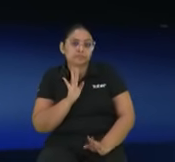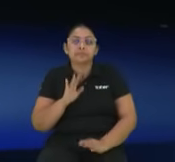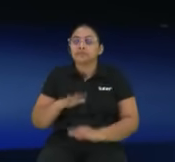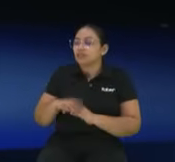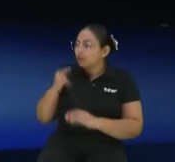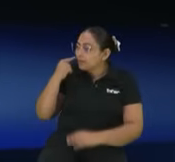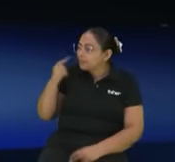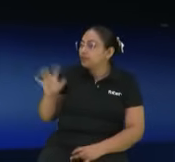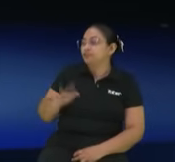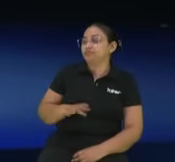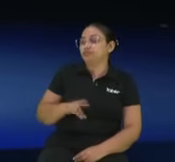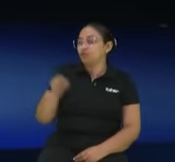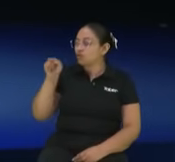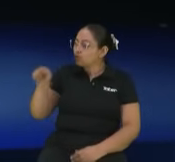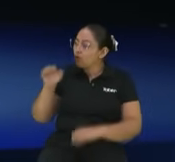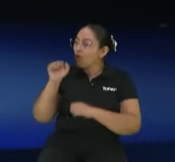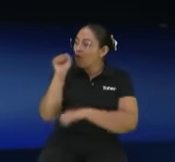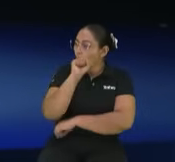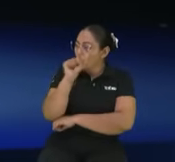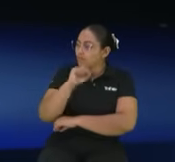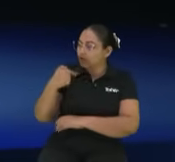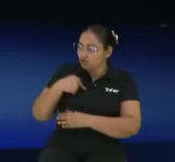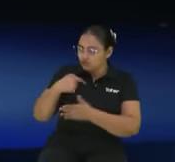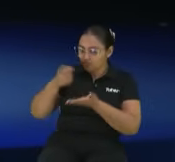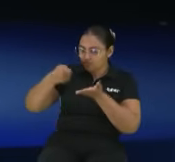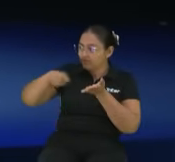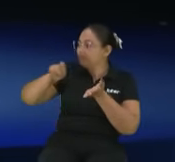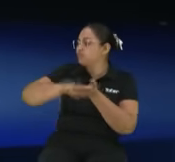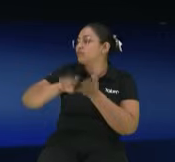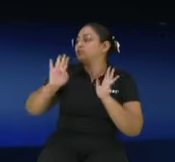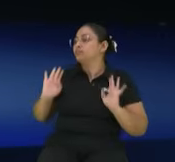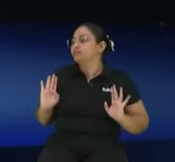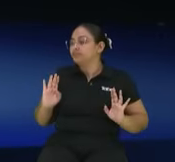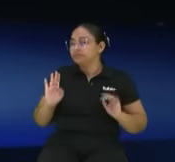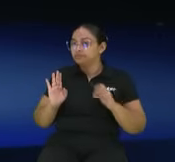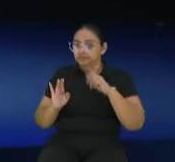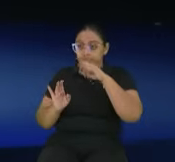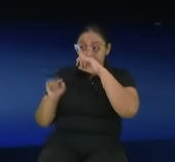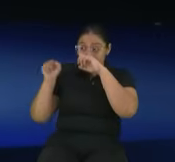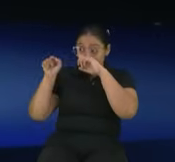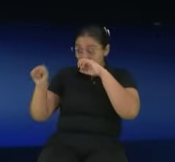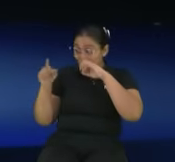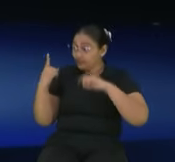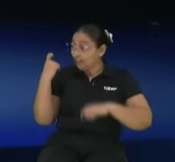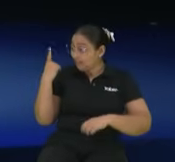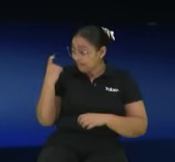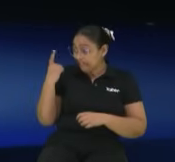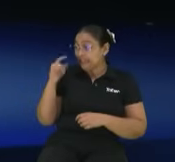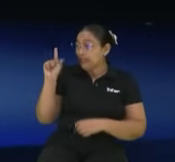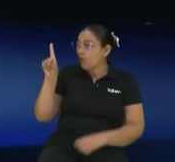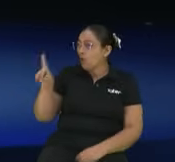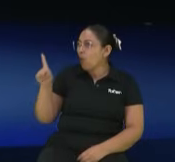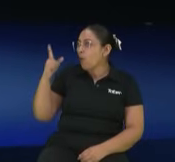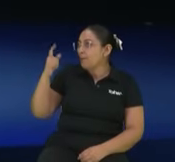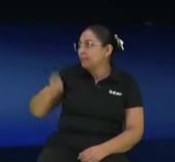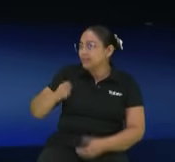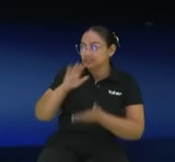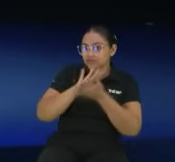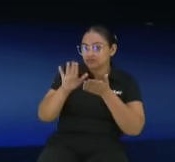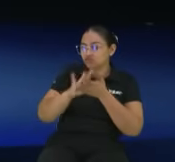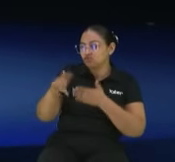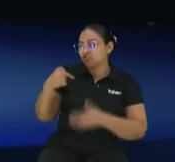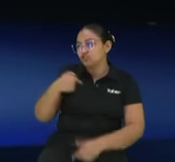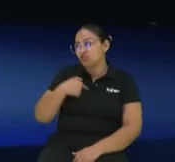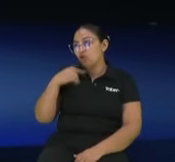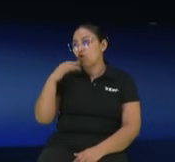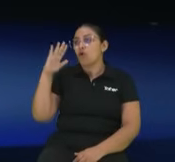andas sacalo y te voy a dar la firma si te trabas te meto preso